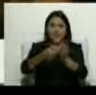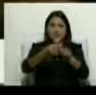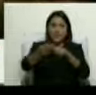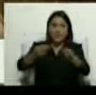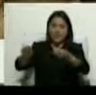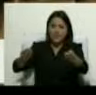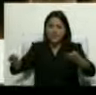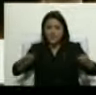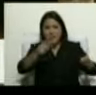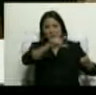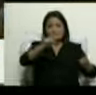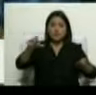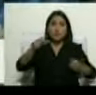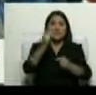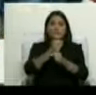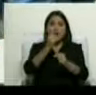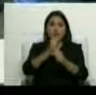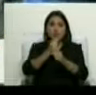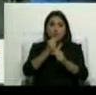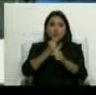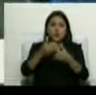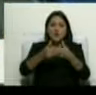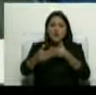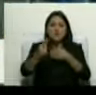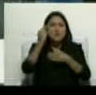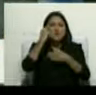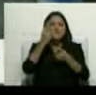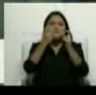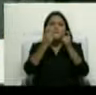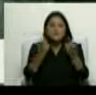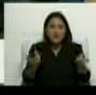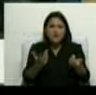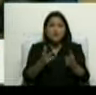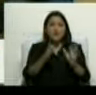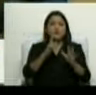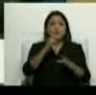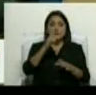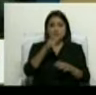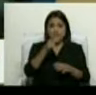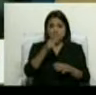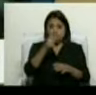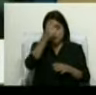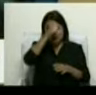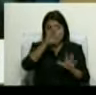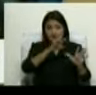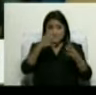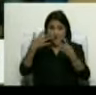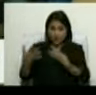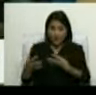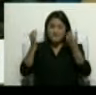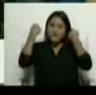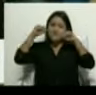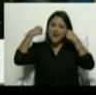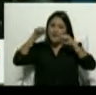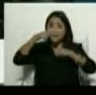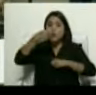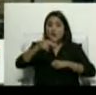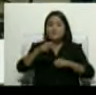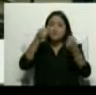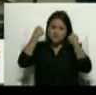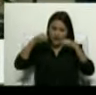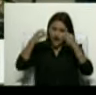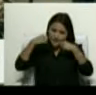para que puedan conocer cuántos días nos quedan para el referéndum consultivo. Domingo 19, simulacro, 5 preguntas, los argumentos necesarios para que